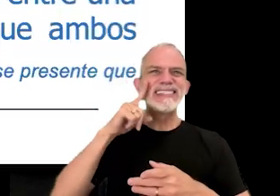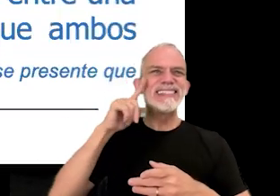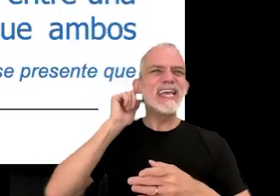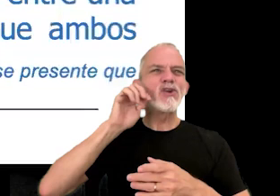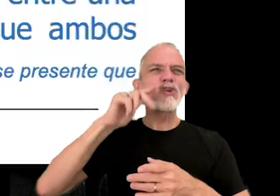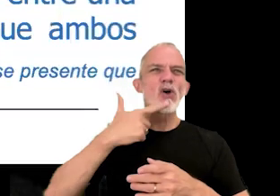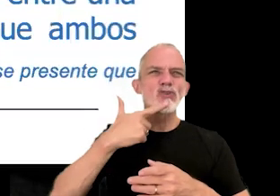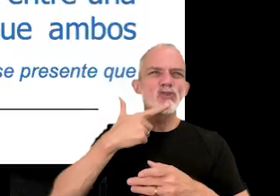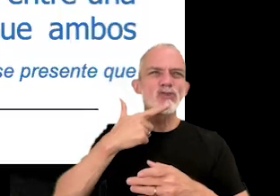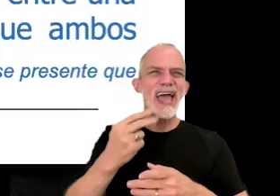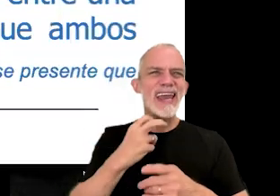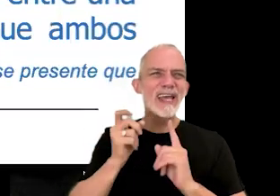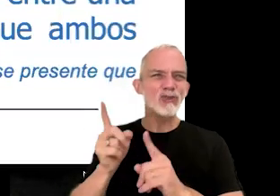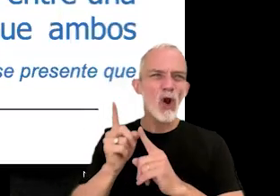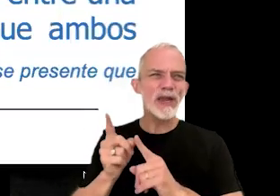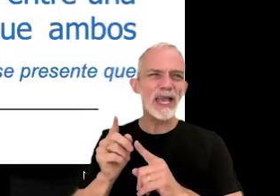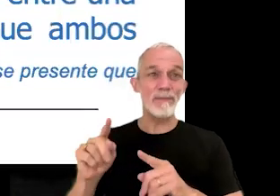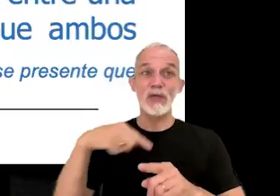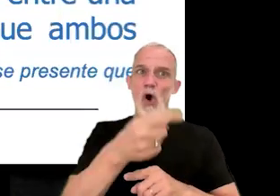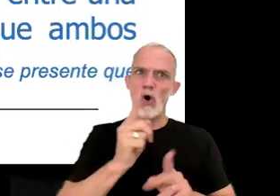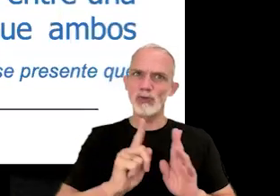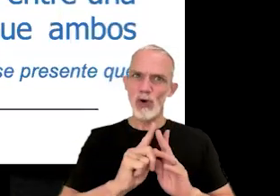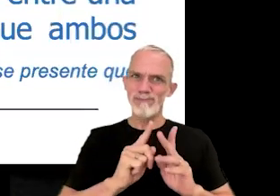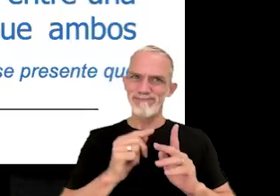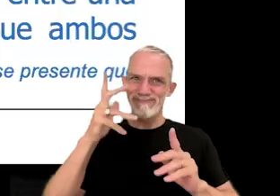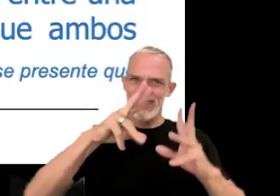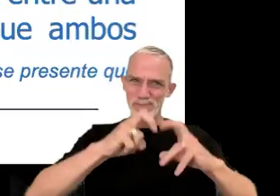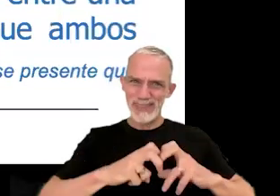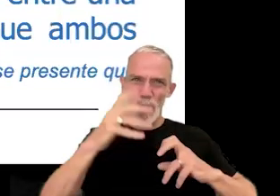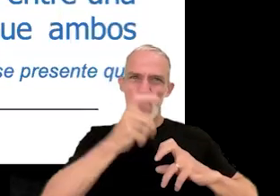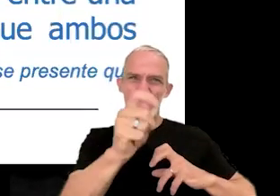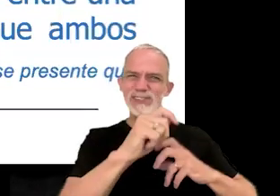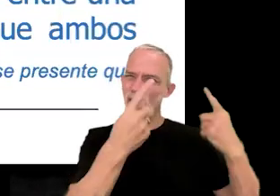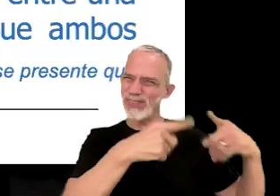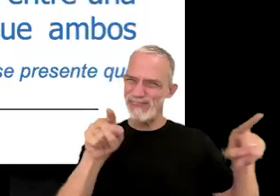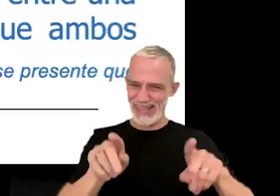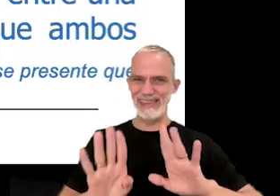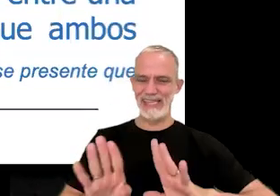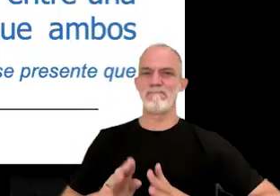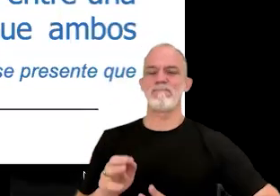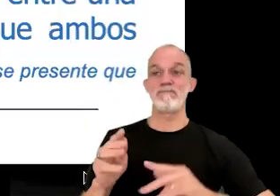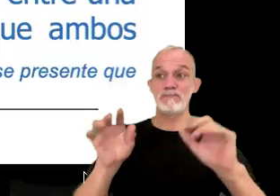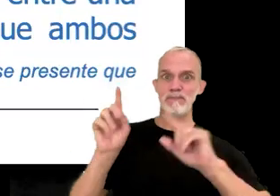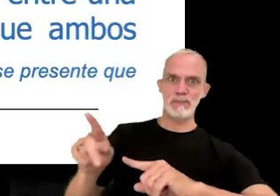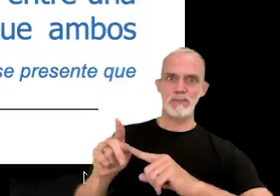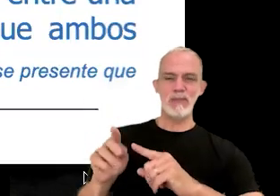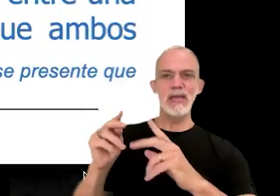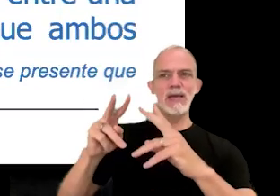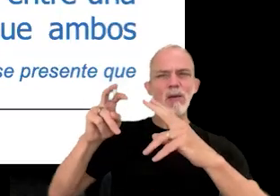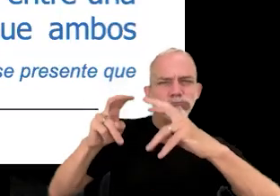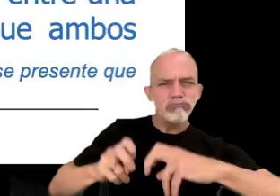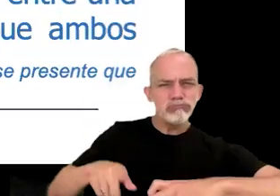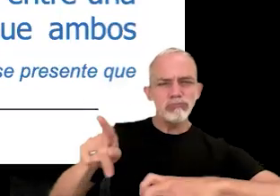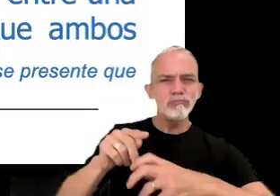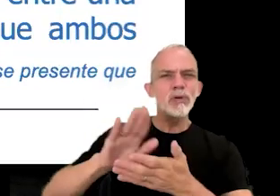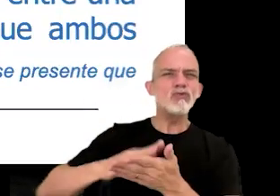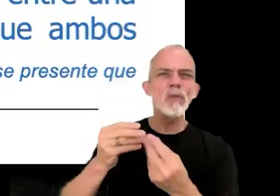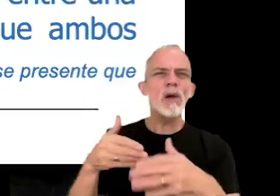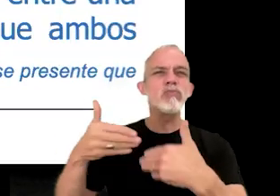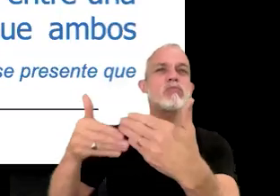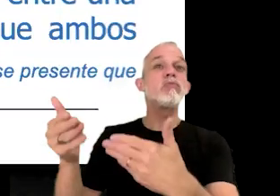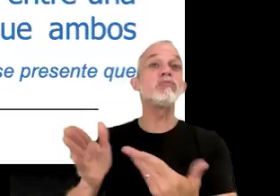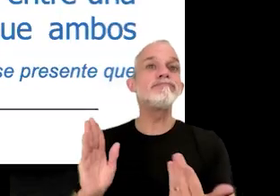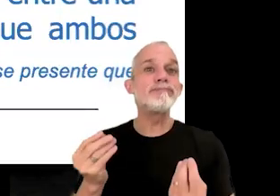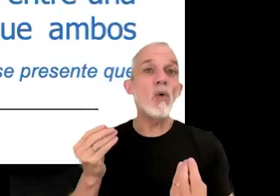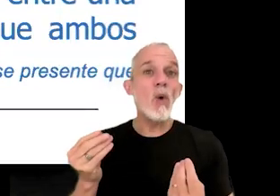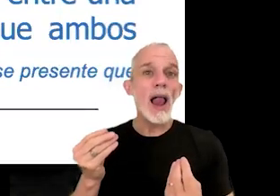S.A., pero sobre otro proceso diferente, ¿no? Sobre el proceso de ejecución fiscal. En el proceso de ejecución fiscal